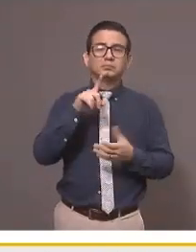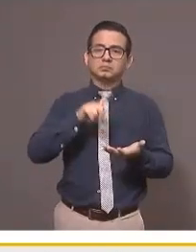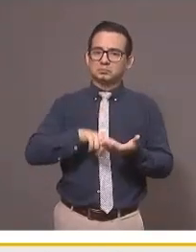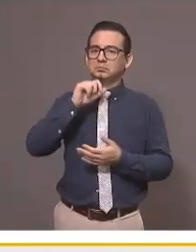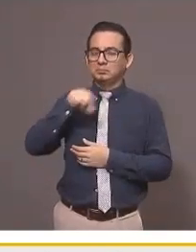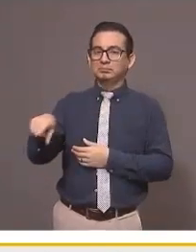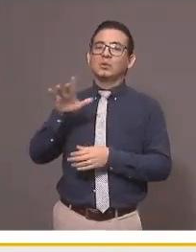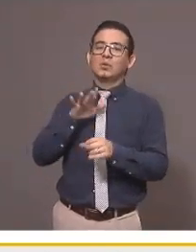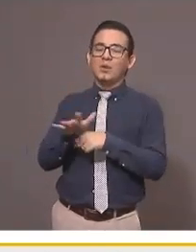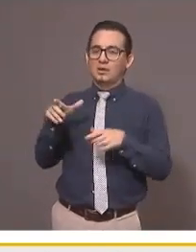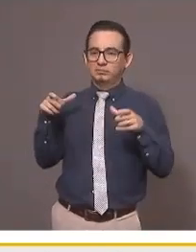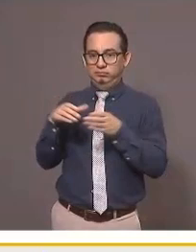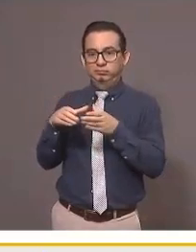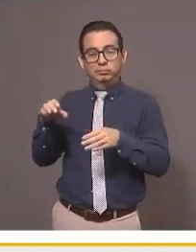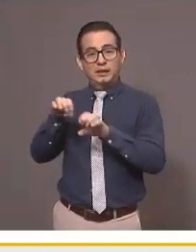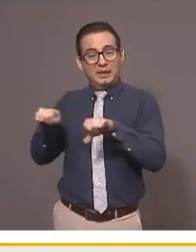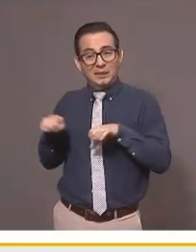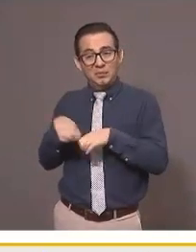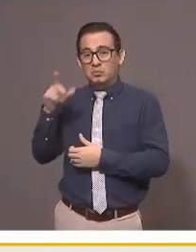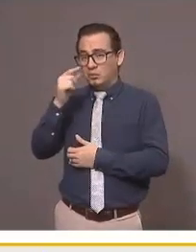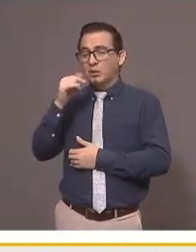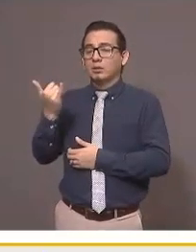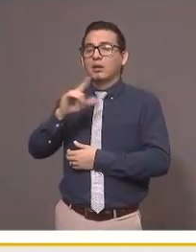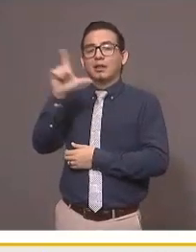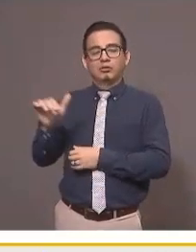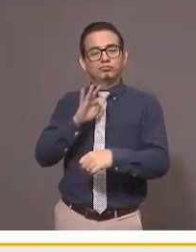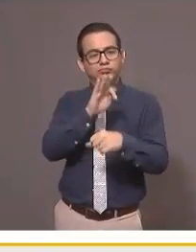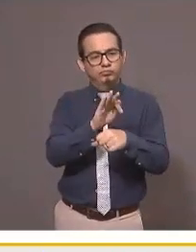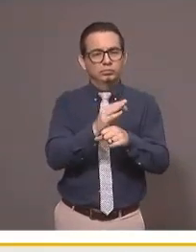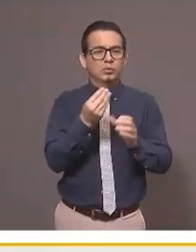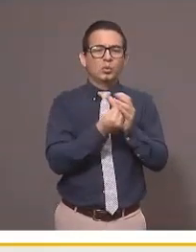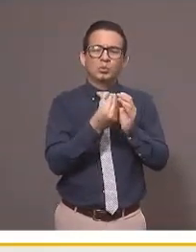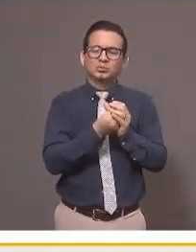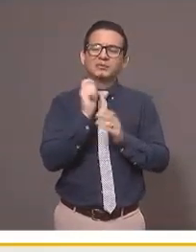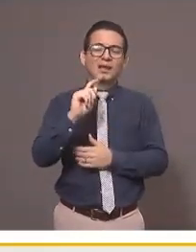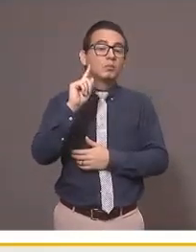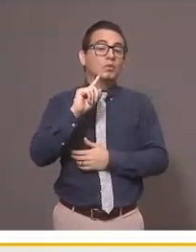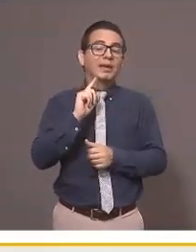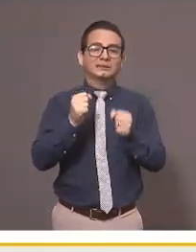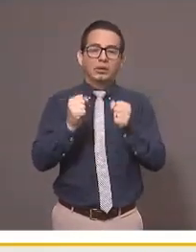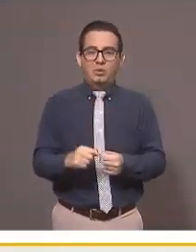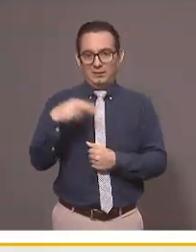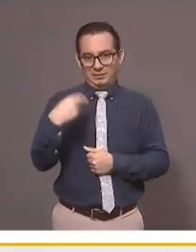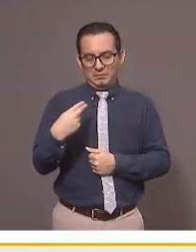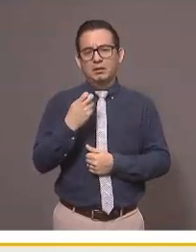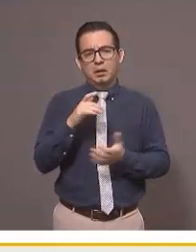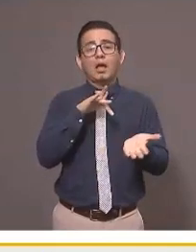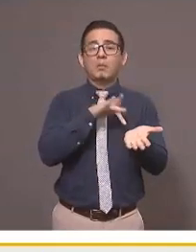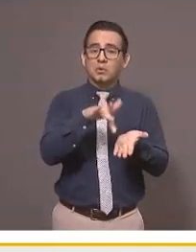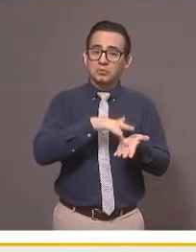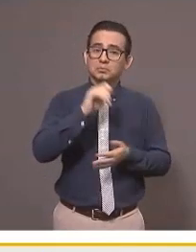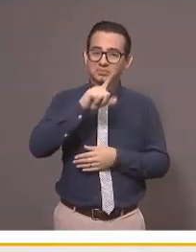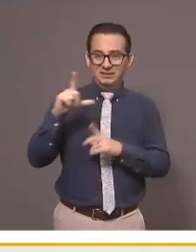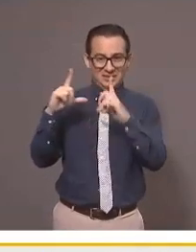comisaría de seguridad y fortalecer los cursos de mujer segura un apoyo económico como también lo hicimos en